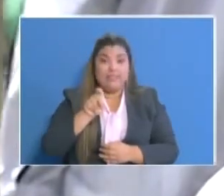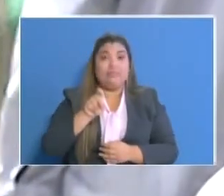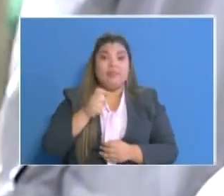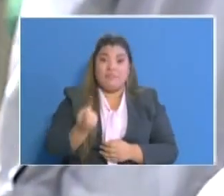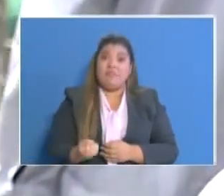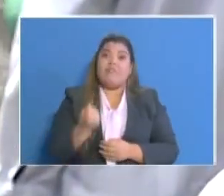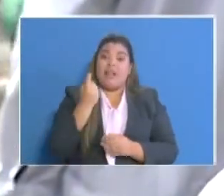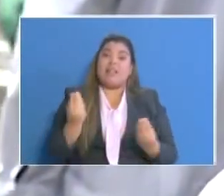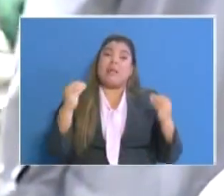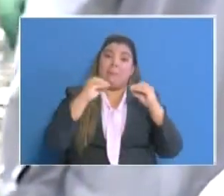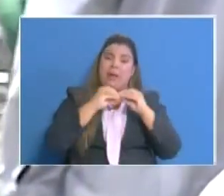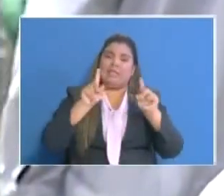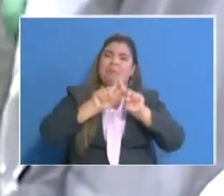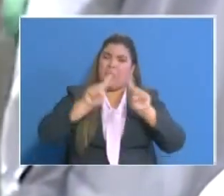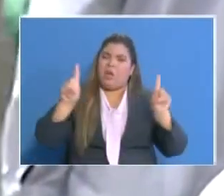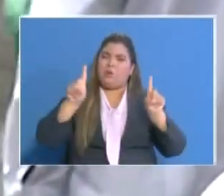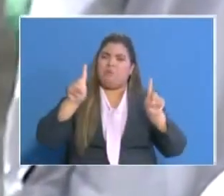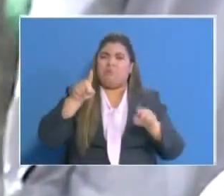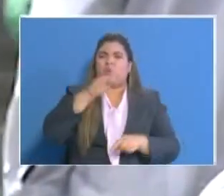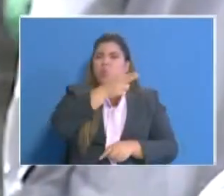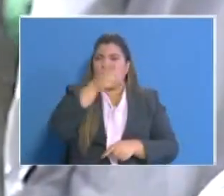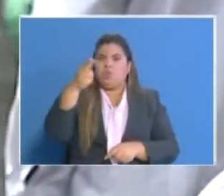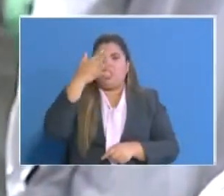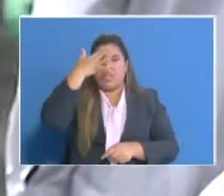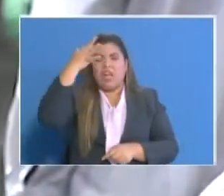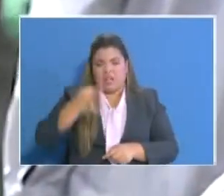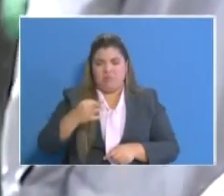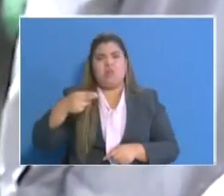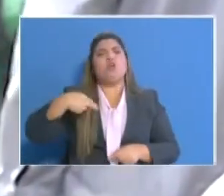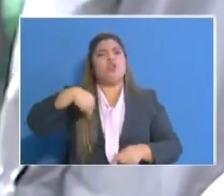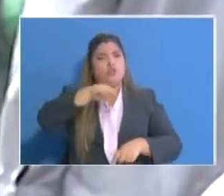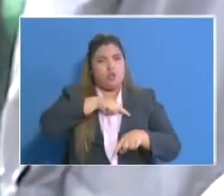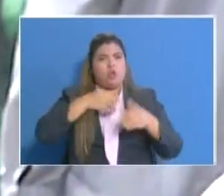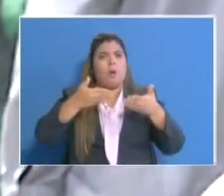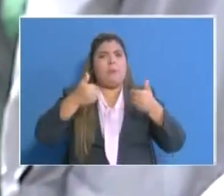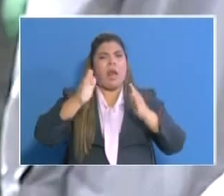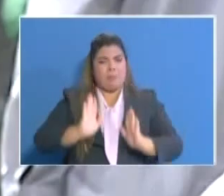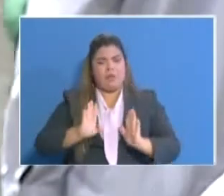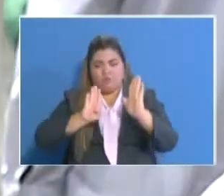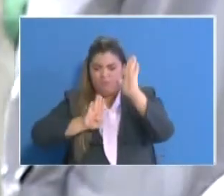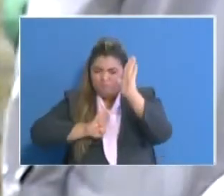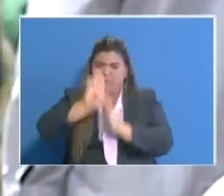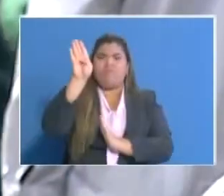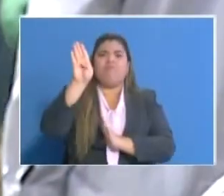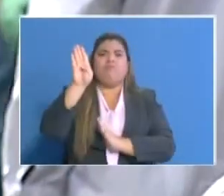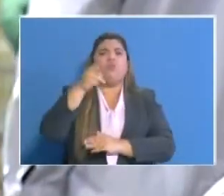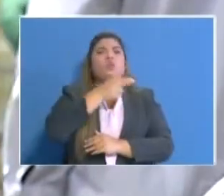Pero créanme que de esta vamos a salir. Créanme